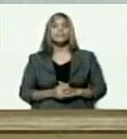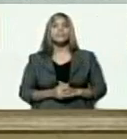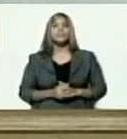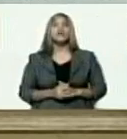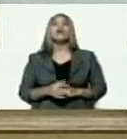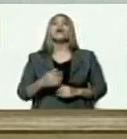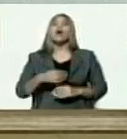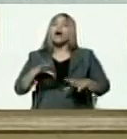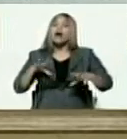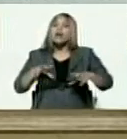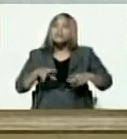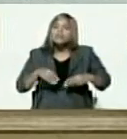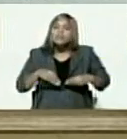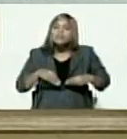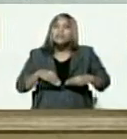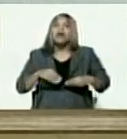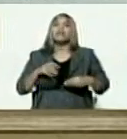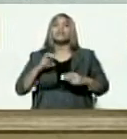patriótica y soberana.